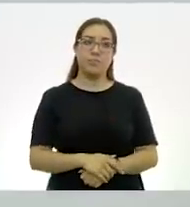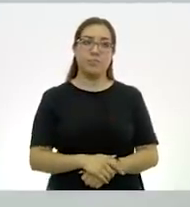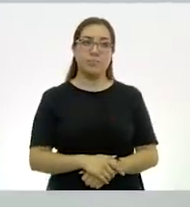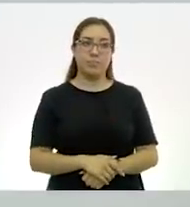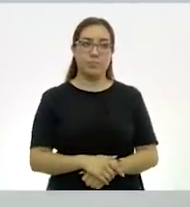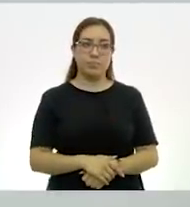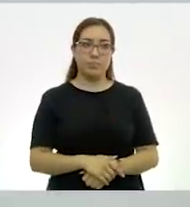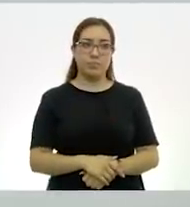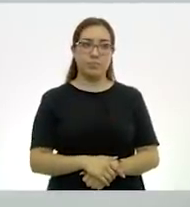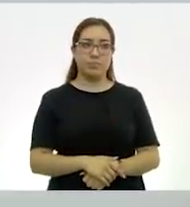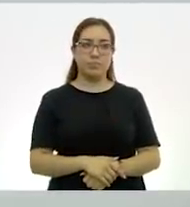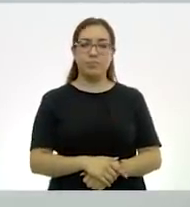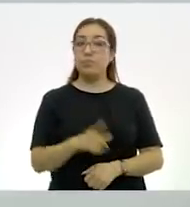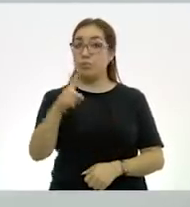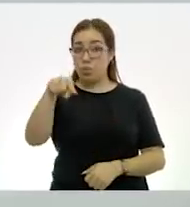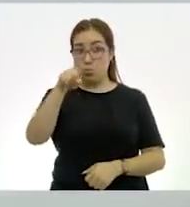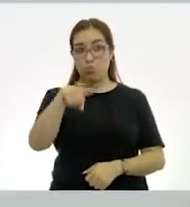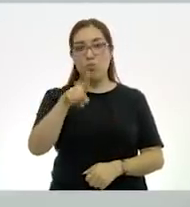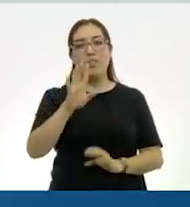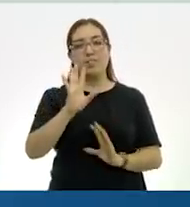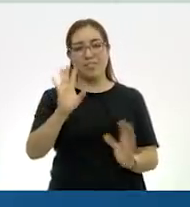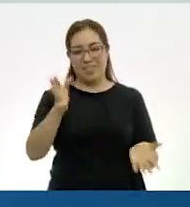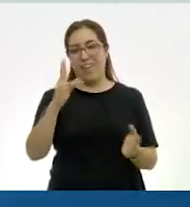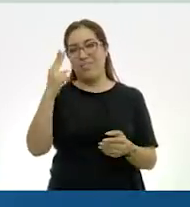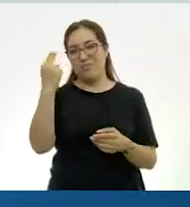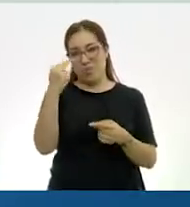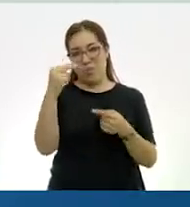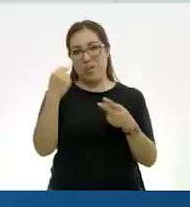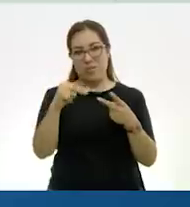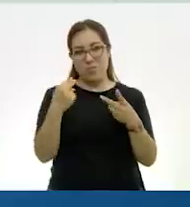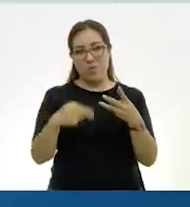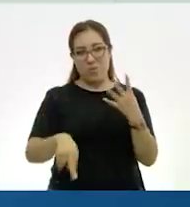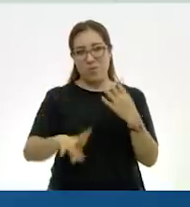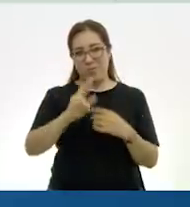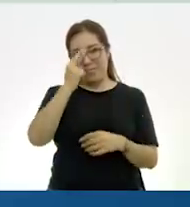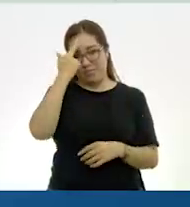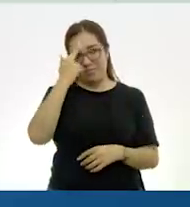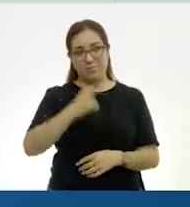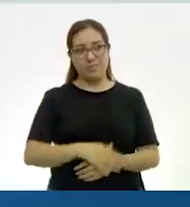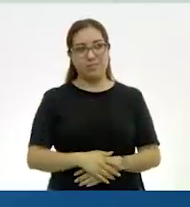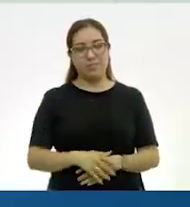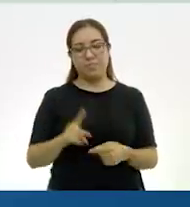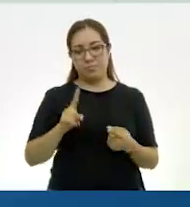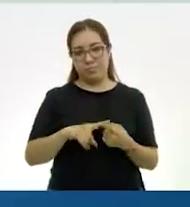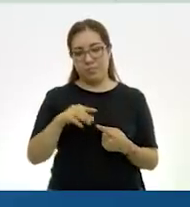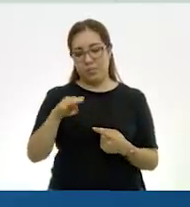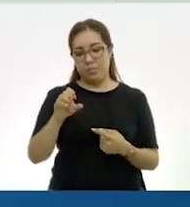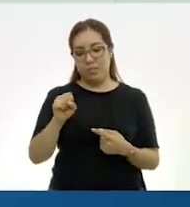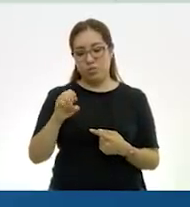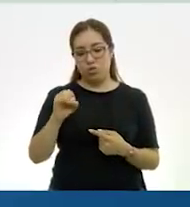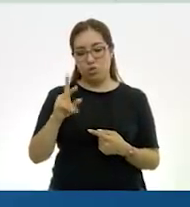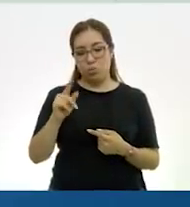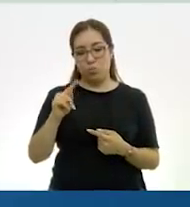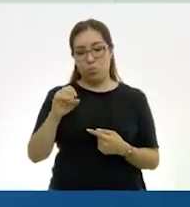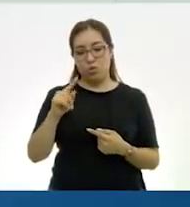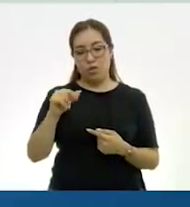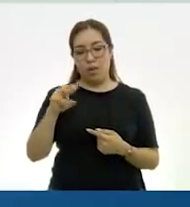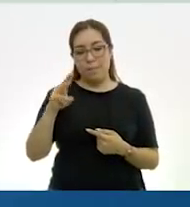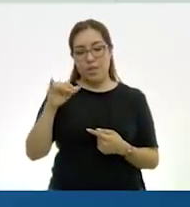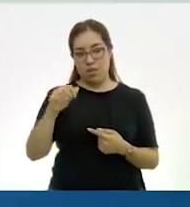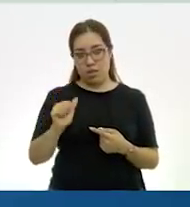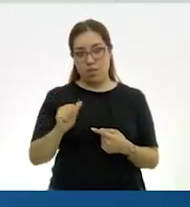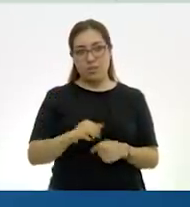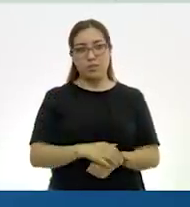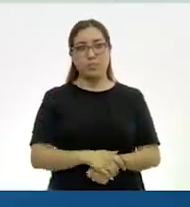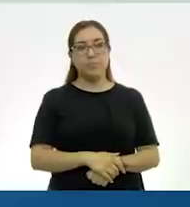Y ahí ustedes van a anotar las que ya vimos hace rato. Ponemos, por ejemplo, La mesopotámica, que fue la que